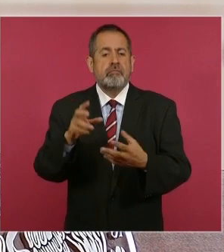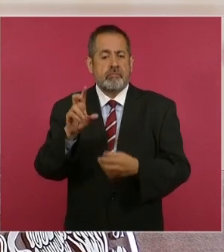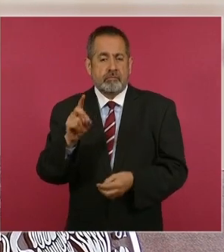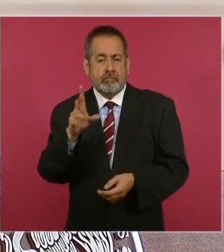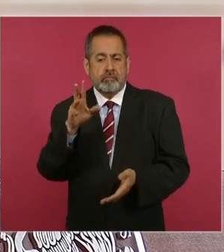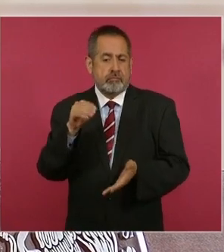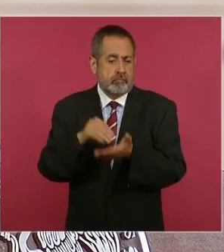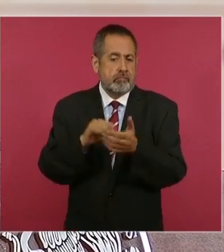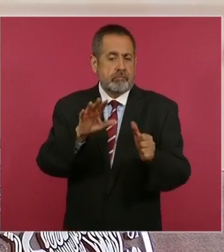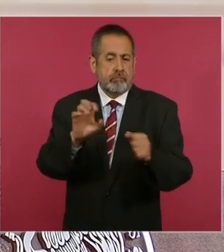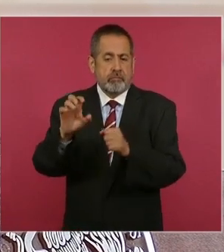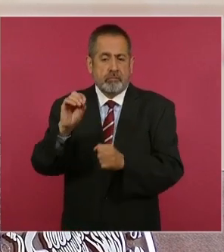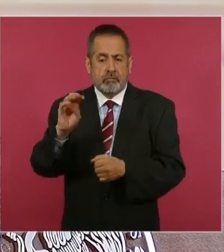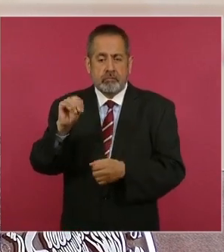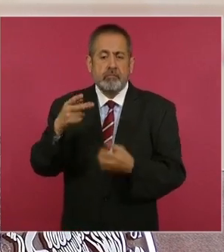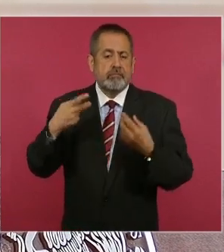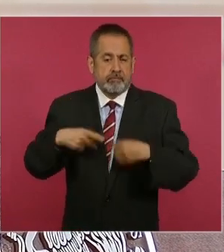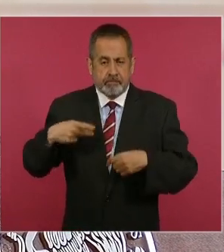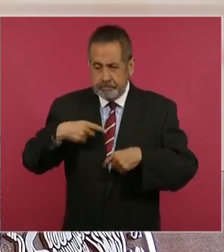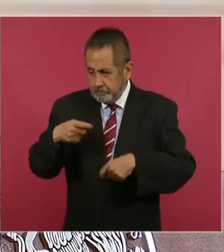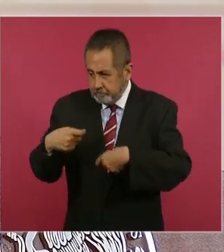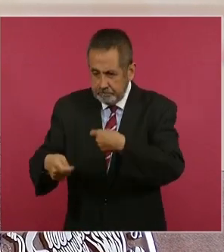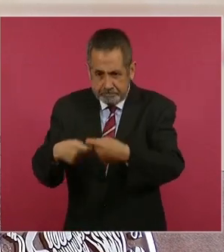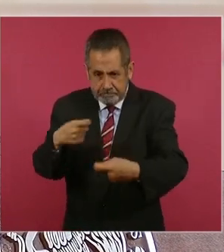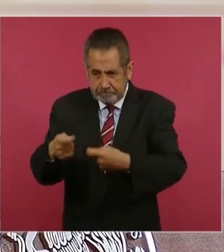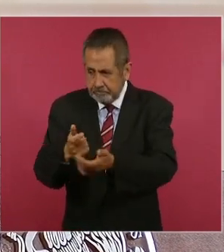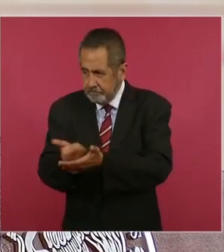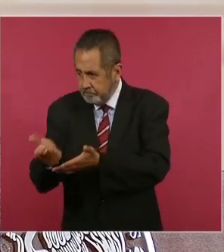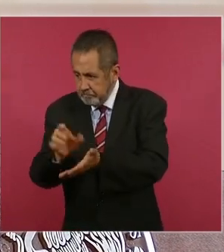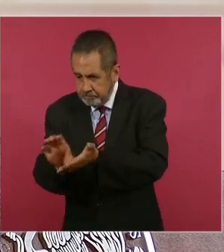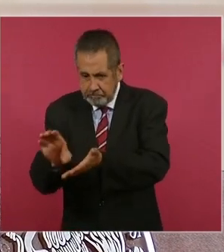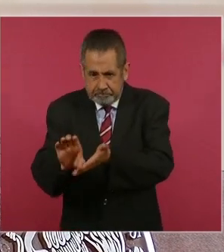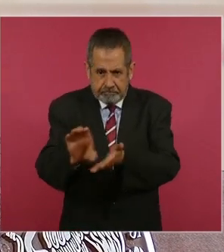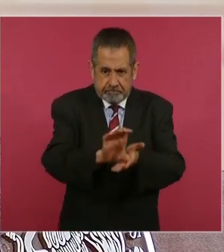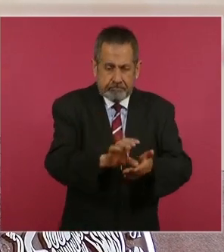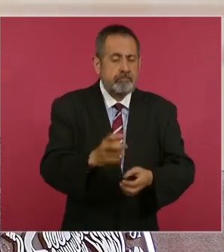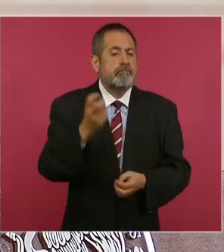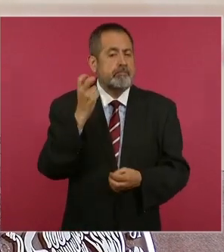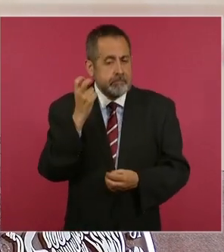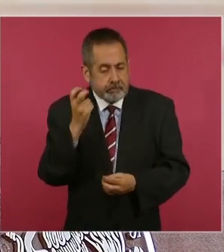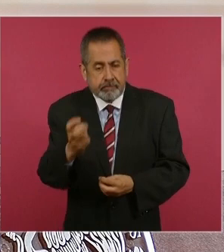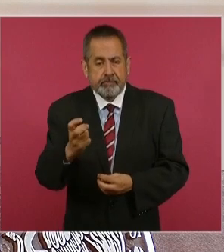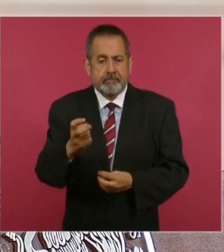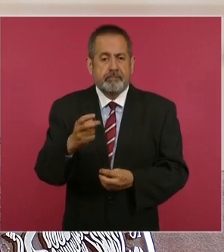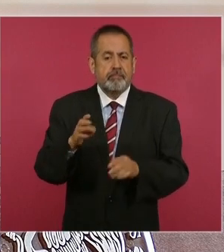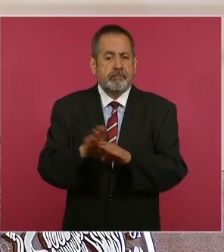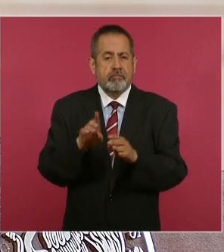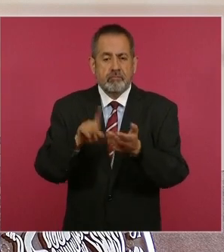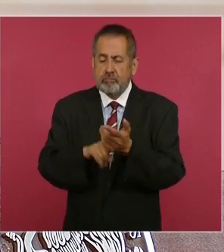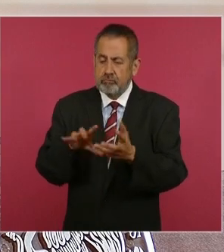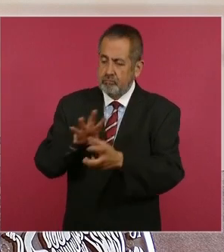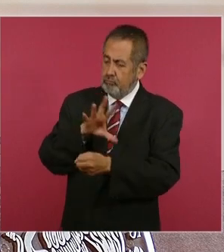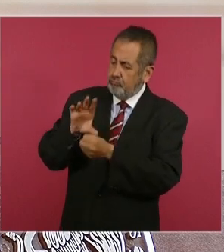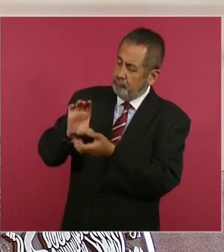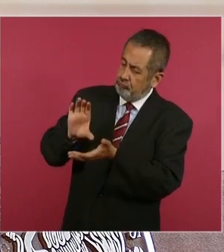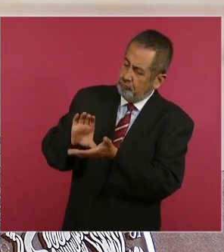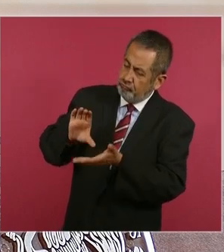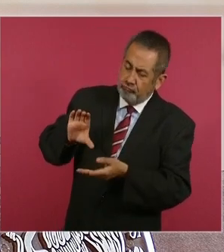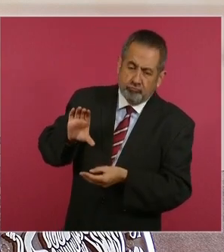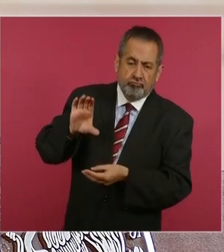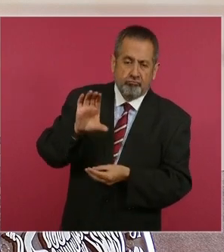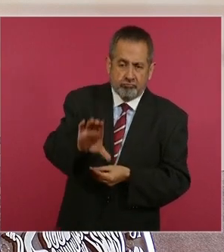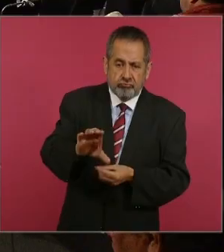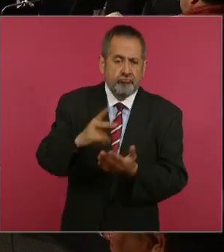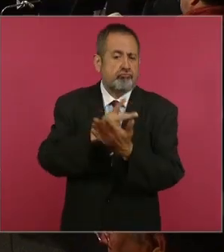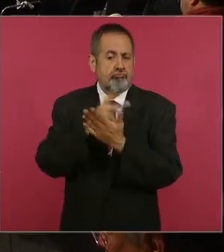34609 beneficiarios Ese es el marco de la cobertura de este